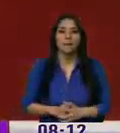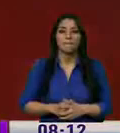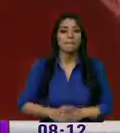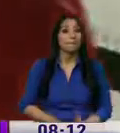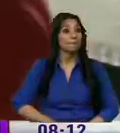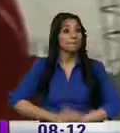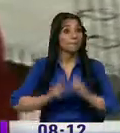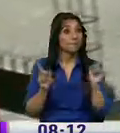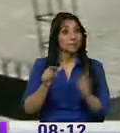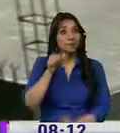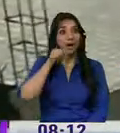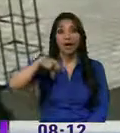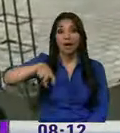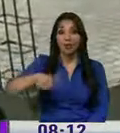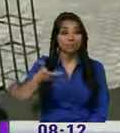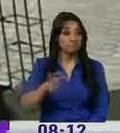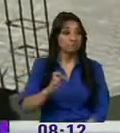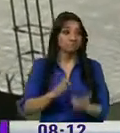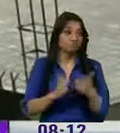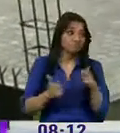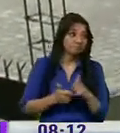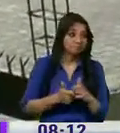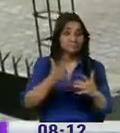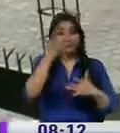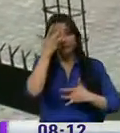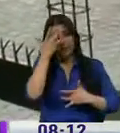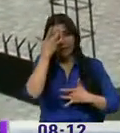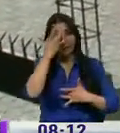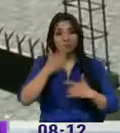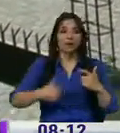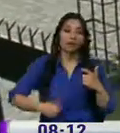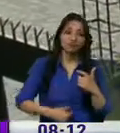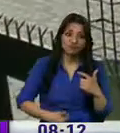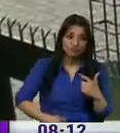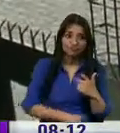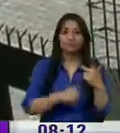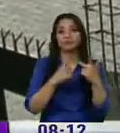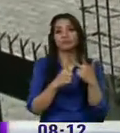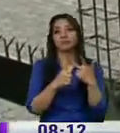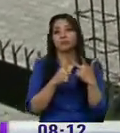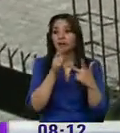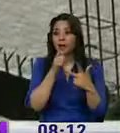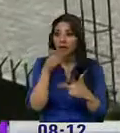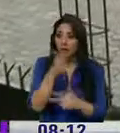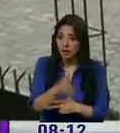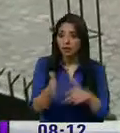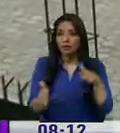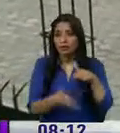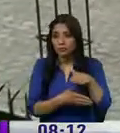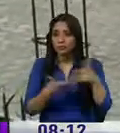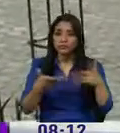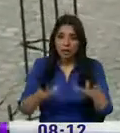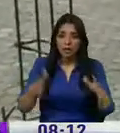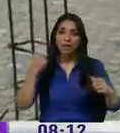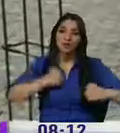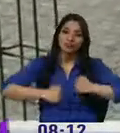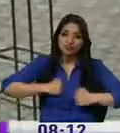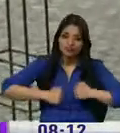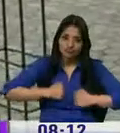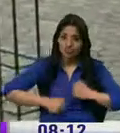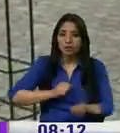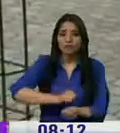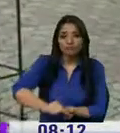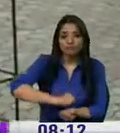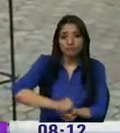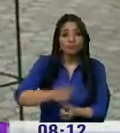si no hay agua hay dificultades enfermedades en los intestinos muchas veces dificultades para poder cocinar para poder lavar y por